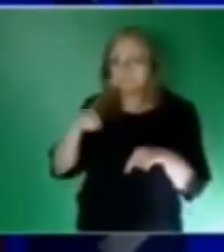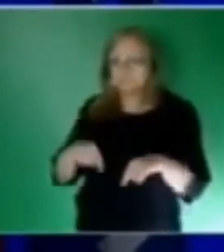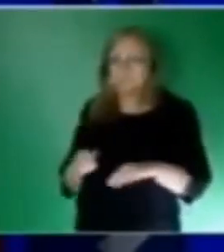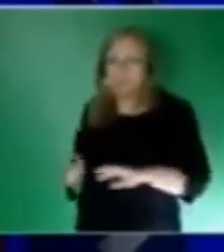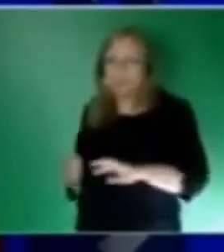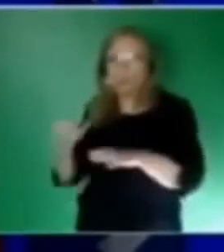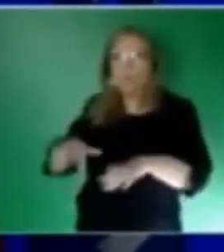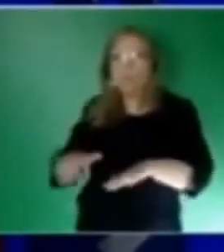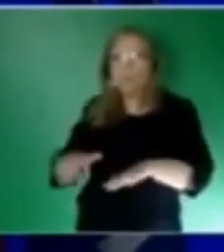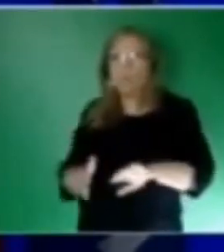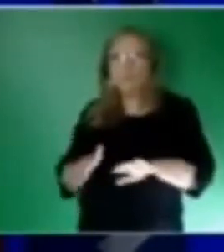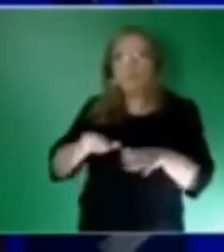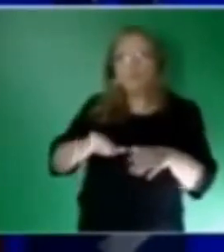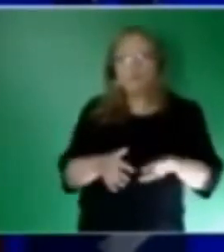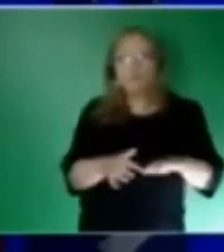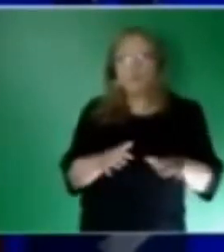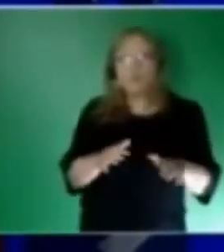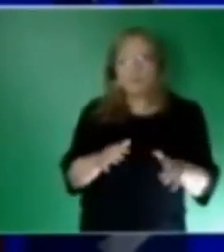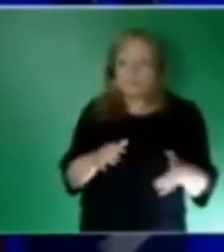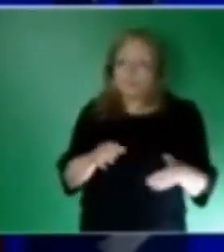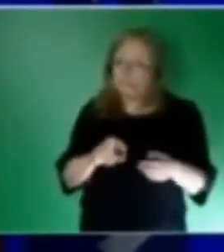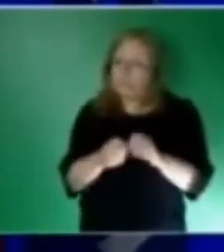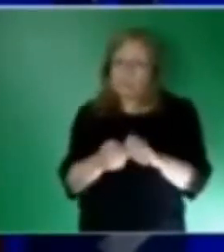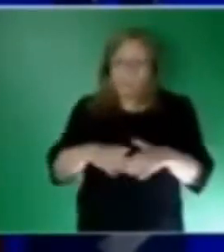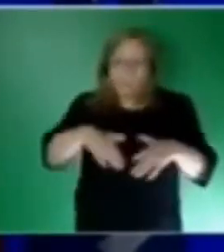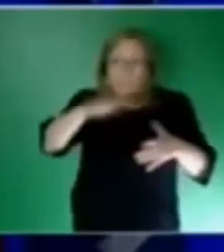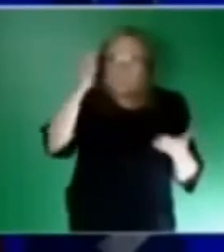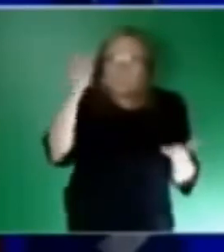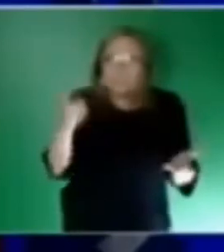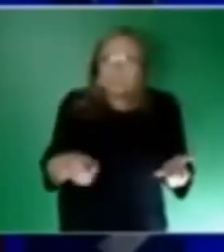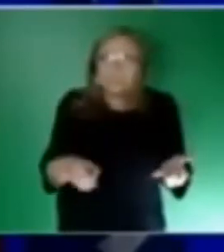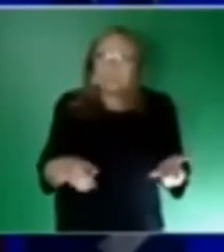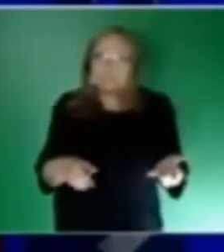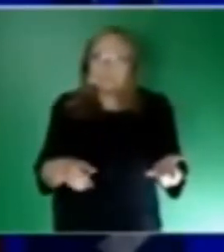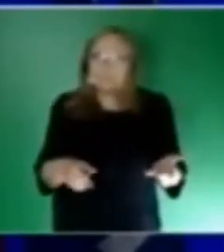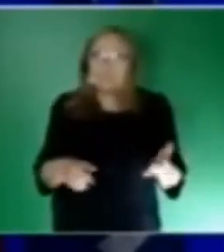y la crisis de la agresión al medio ambiente